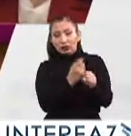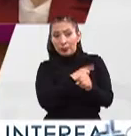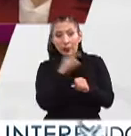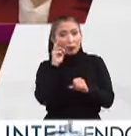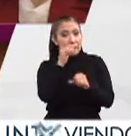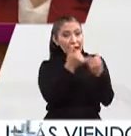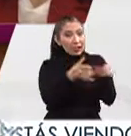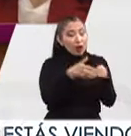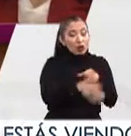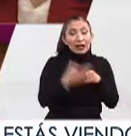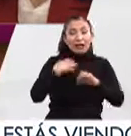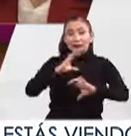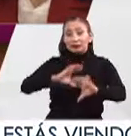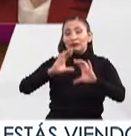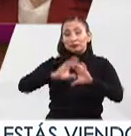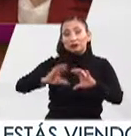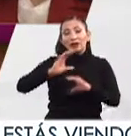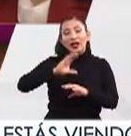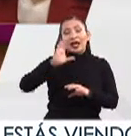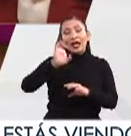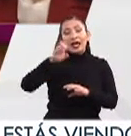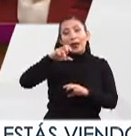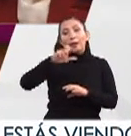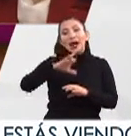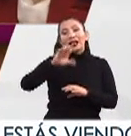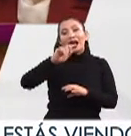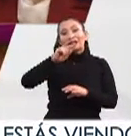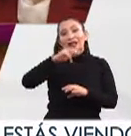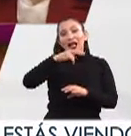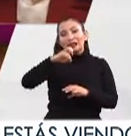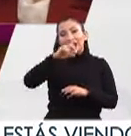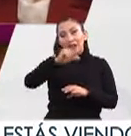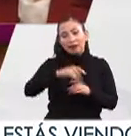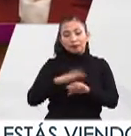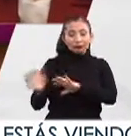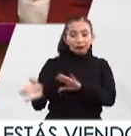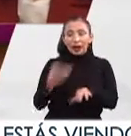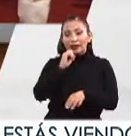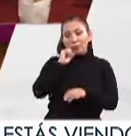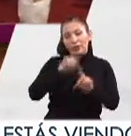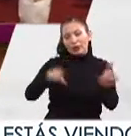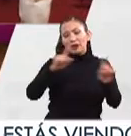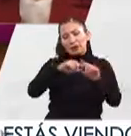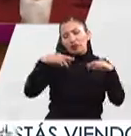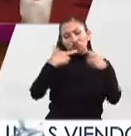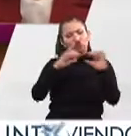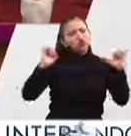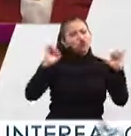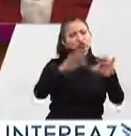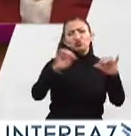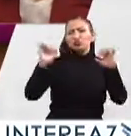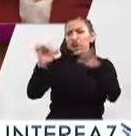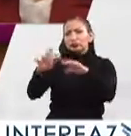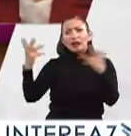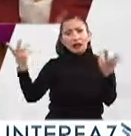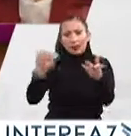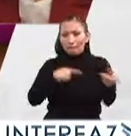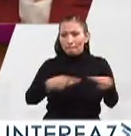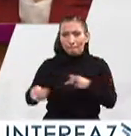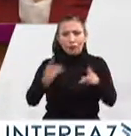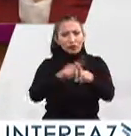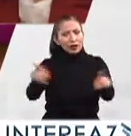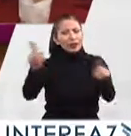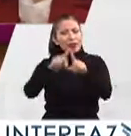la inauguración como el concierto de Edmar Castañeda. Y tenemos también una serie de encuentros maravillosos que hemos logrado hacer